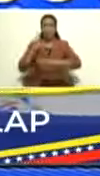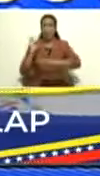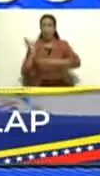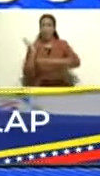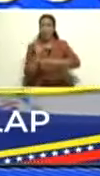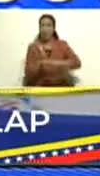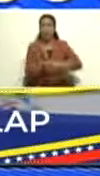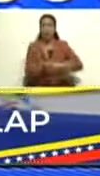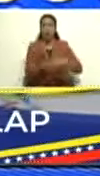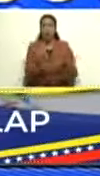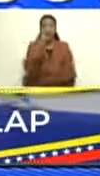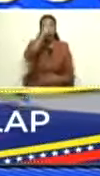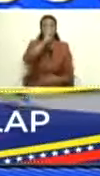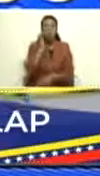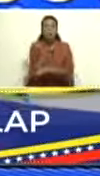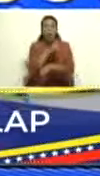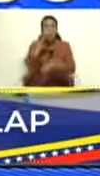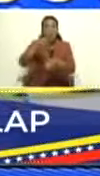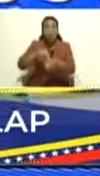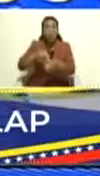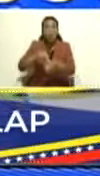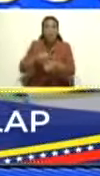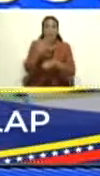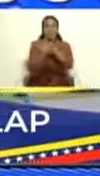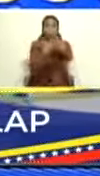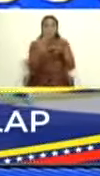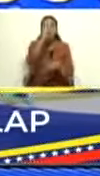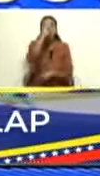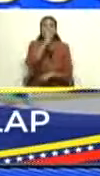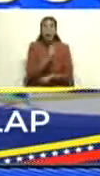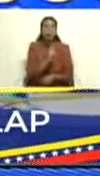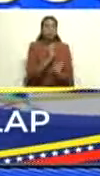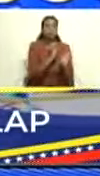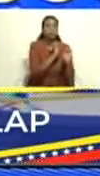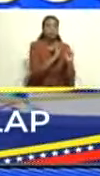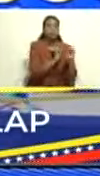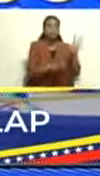¿Y qué hicieron con la Asamblea Nacional 5 años?